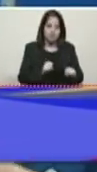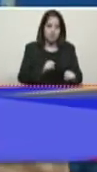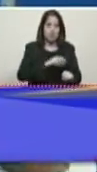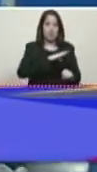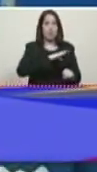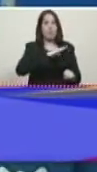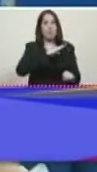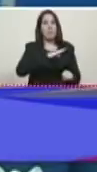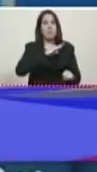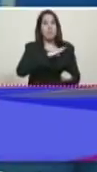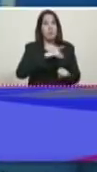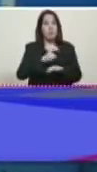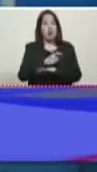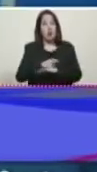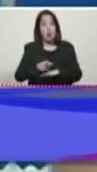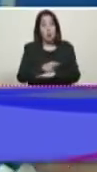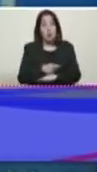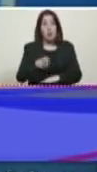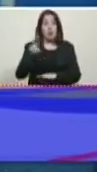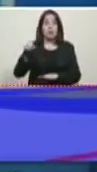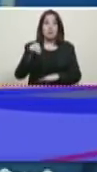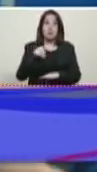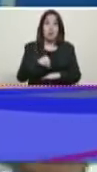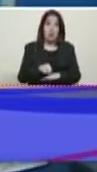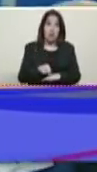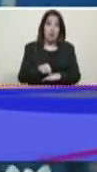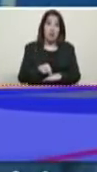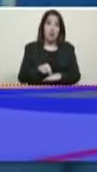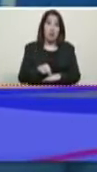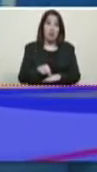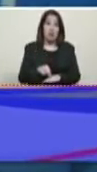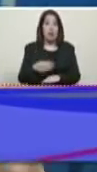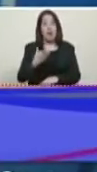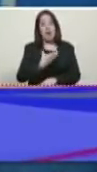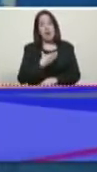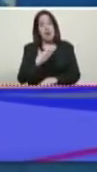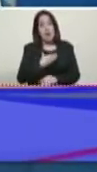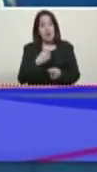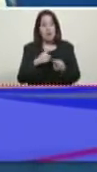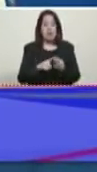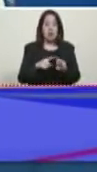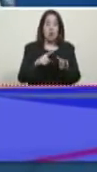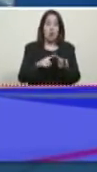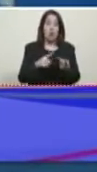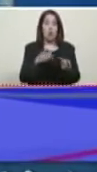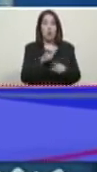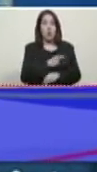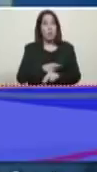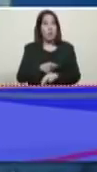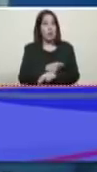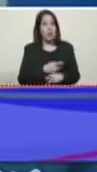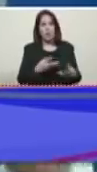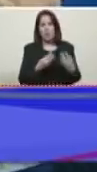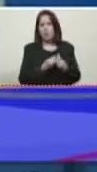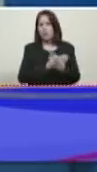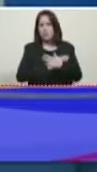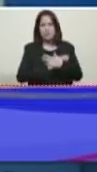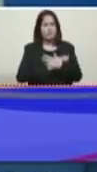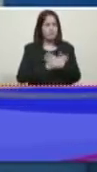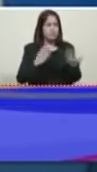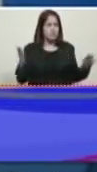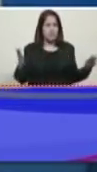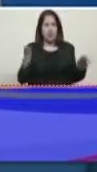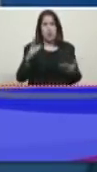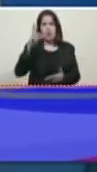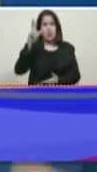del gobierno nacional y por supuesto tanto el alcalde como mi persona estaríamos bueno día y noche